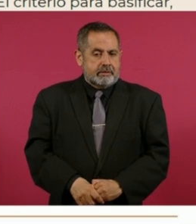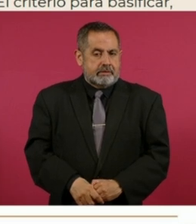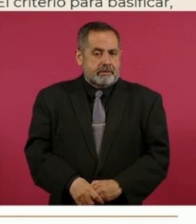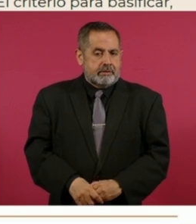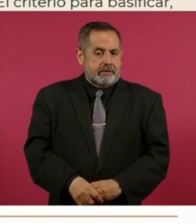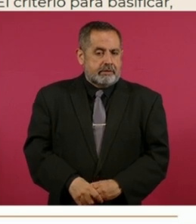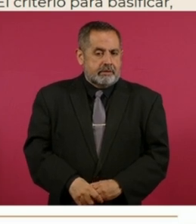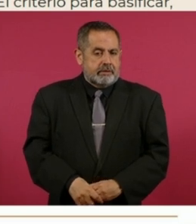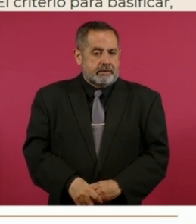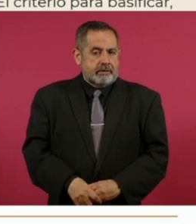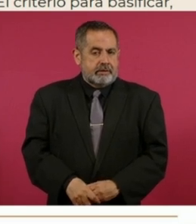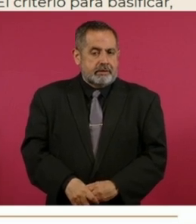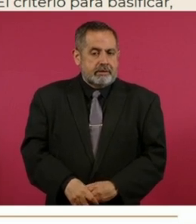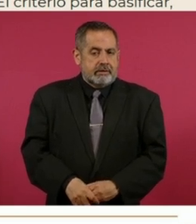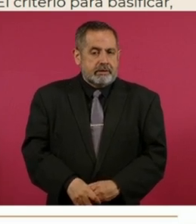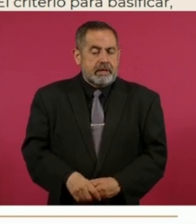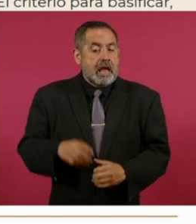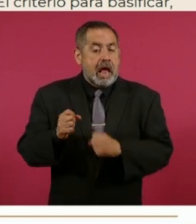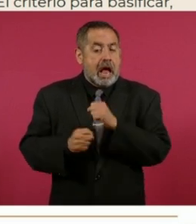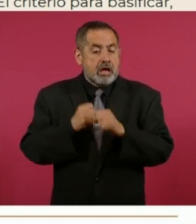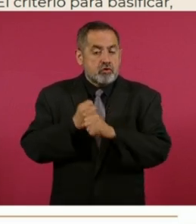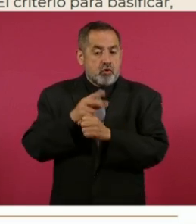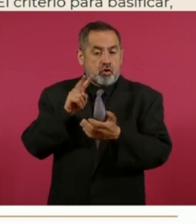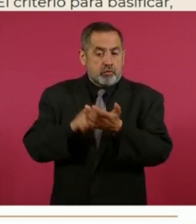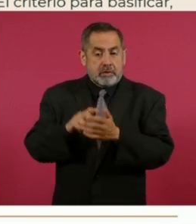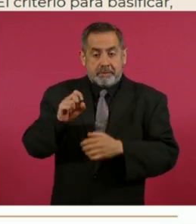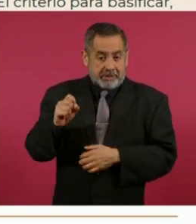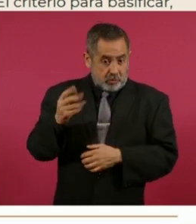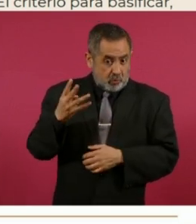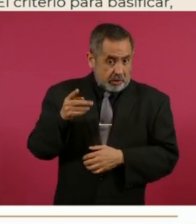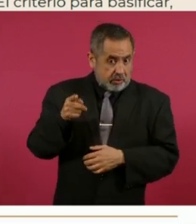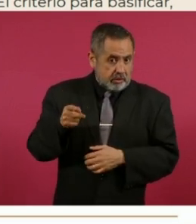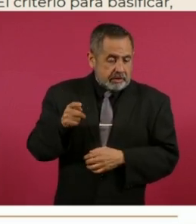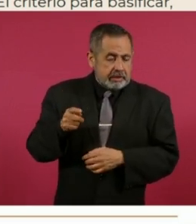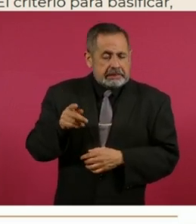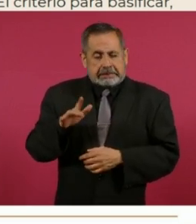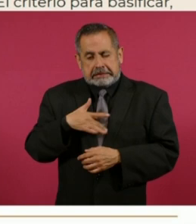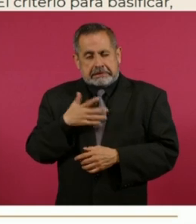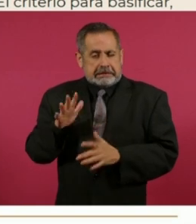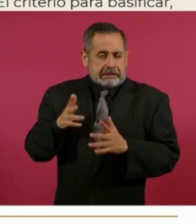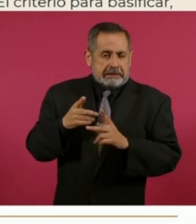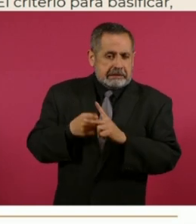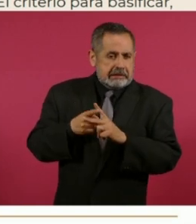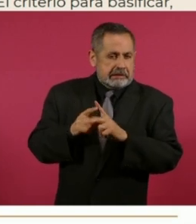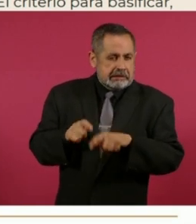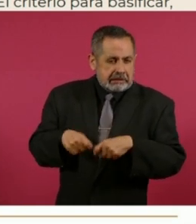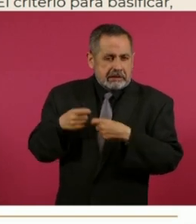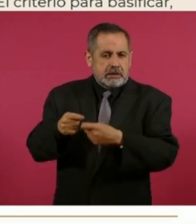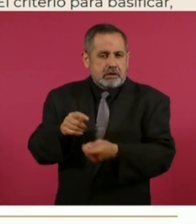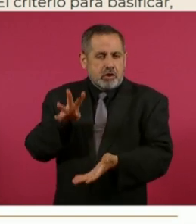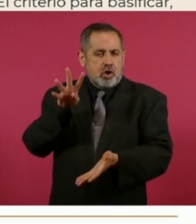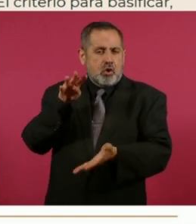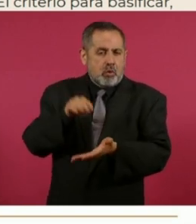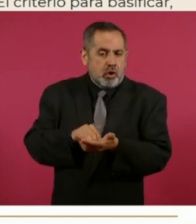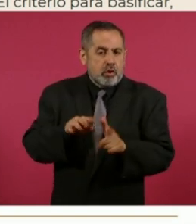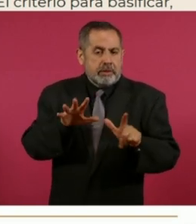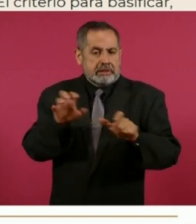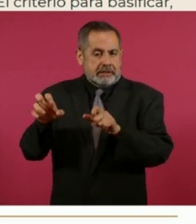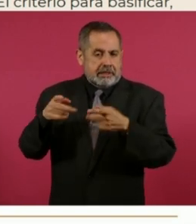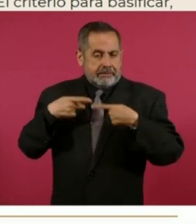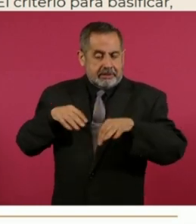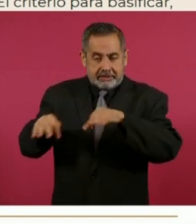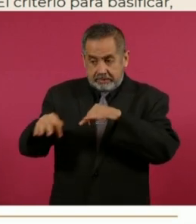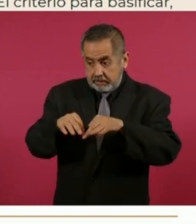24,000. Más. Para el año 2024 se tiene proyectado basificar 4,700